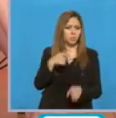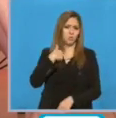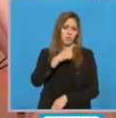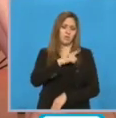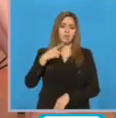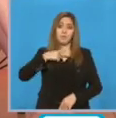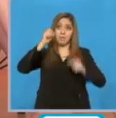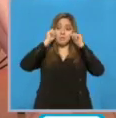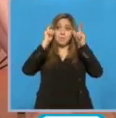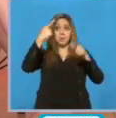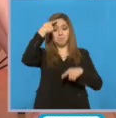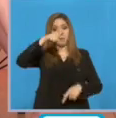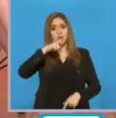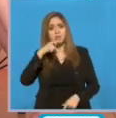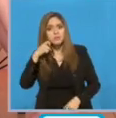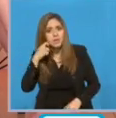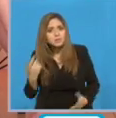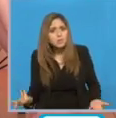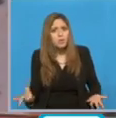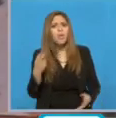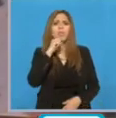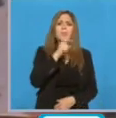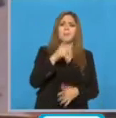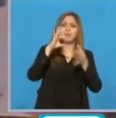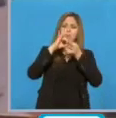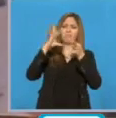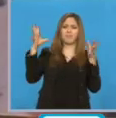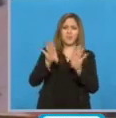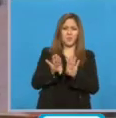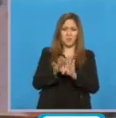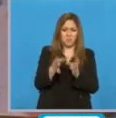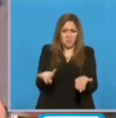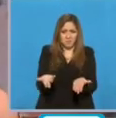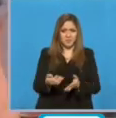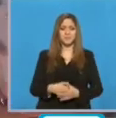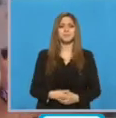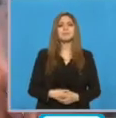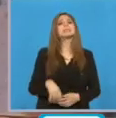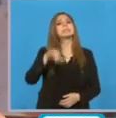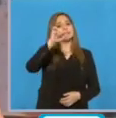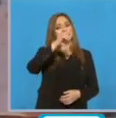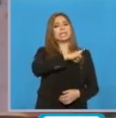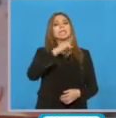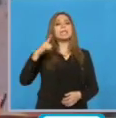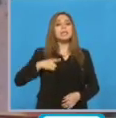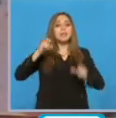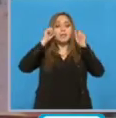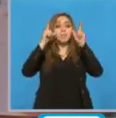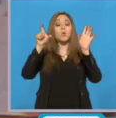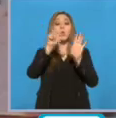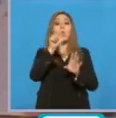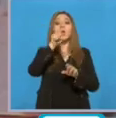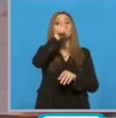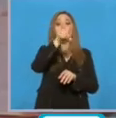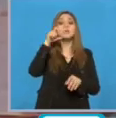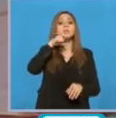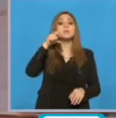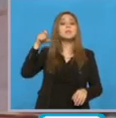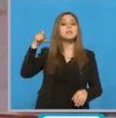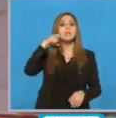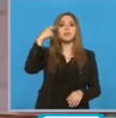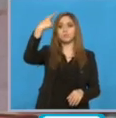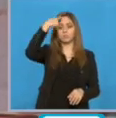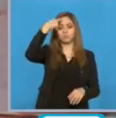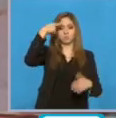te duermas y deberíamos. no te acuerdas. Deberíamos de Eso estar muy creemos. despiertos y la idea es que cuando tú tienes sexo, cuando tienes un intercambio sexual con alguien, lo hagas con